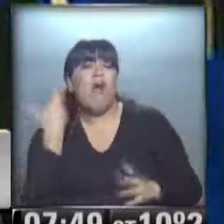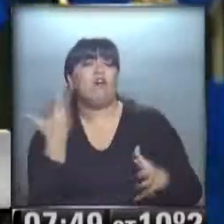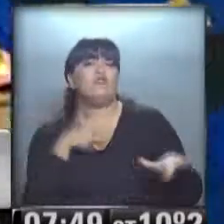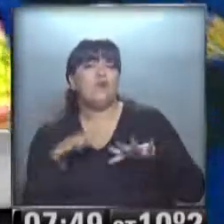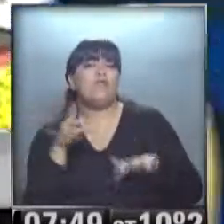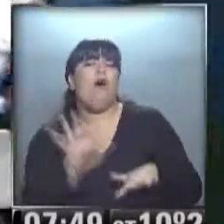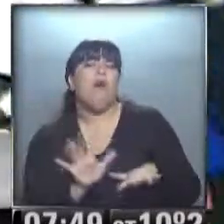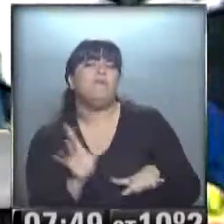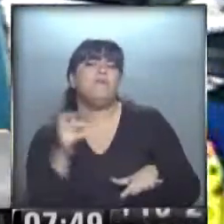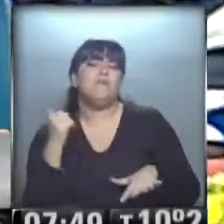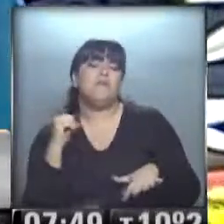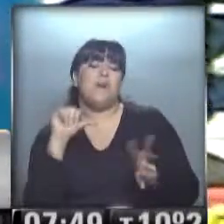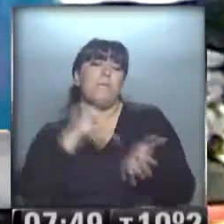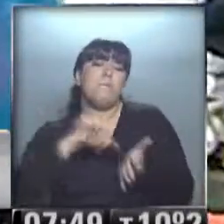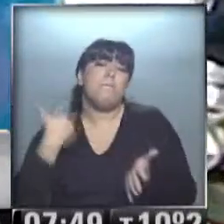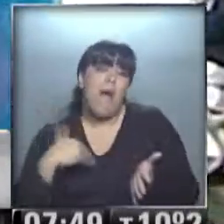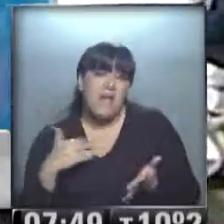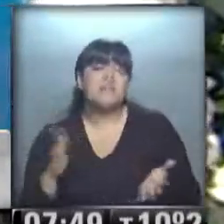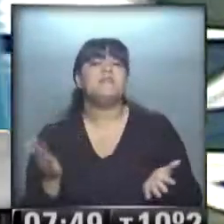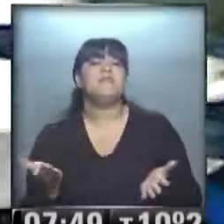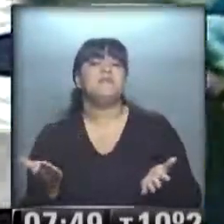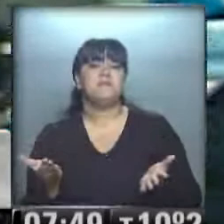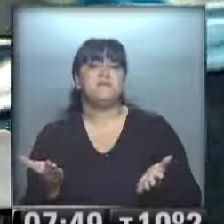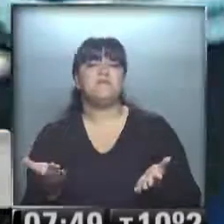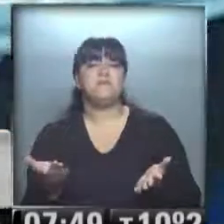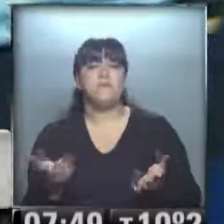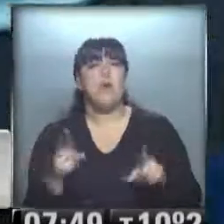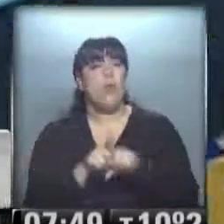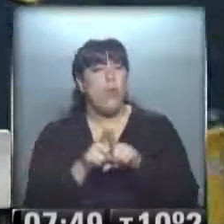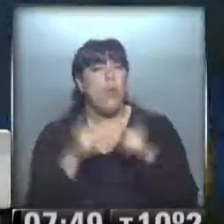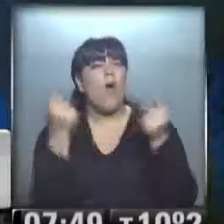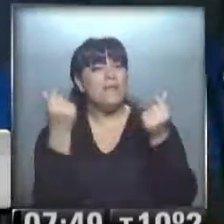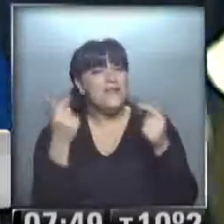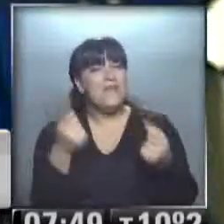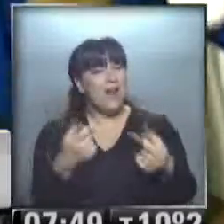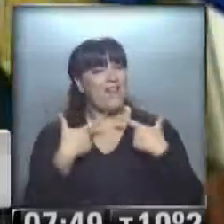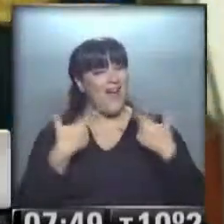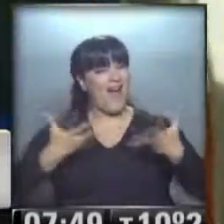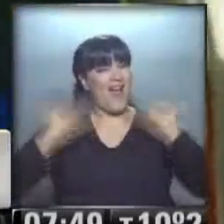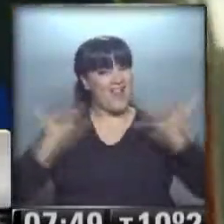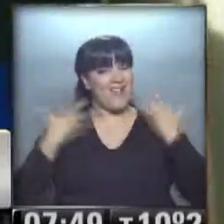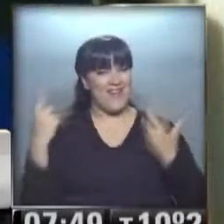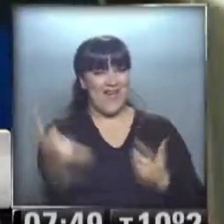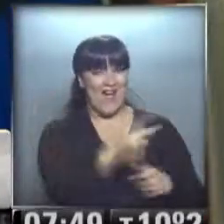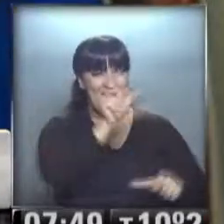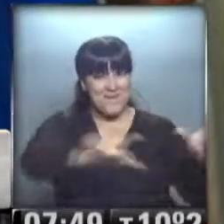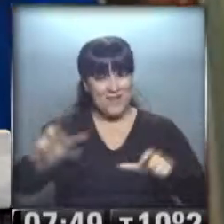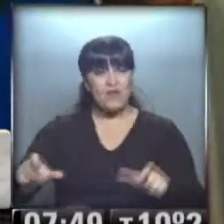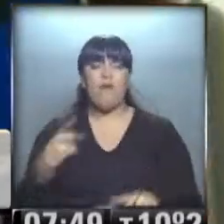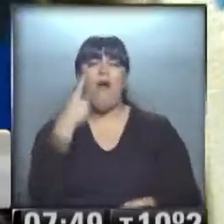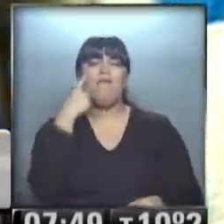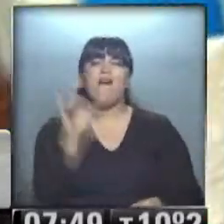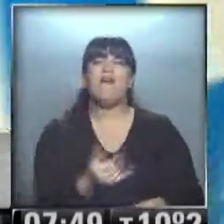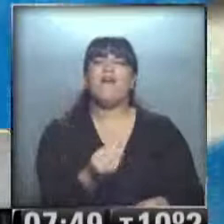tenemos en el país que está dando que la gente de esto le sirva para una alegría por lo menos vamos a ver que tenemos aquí